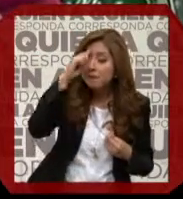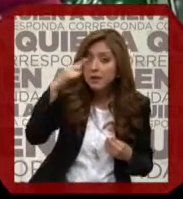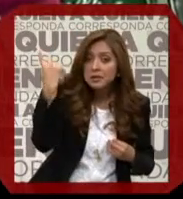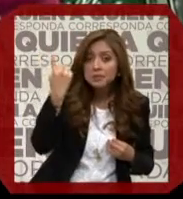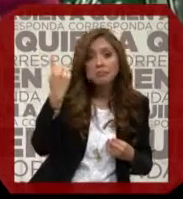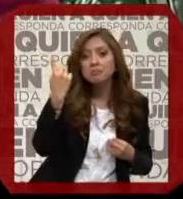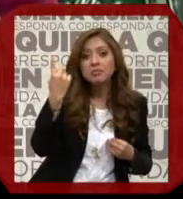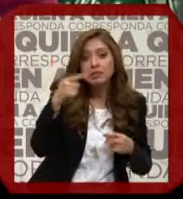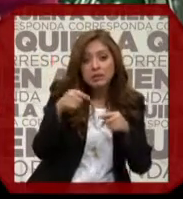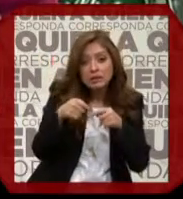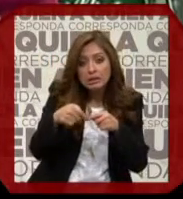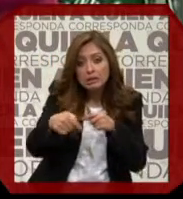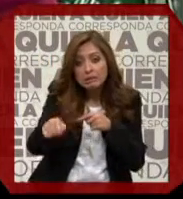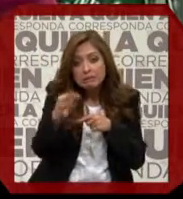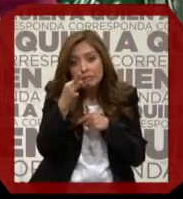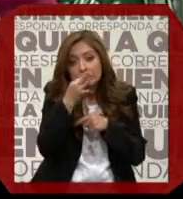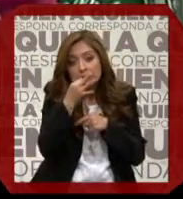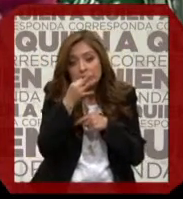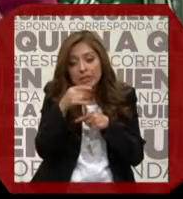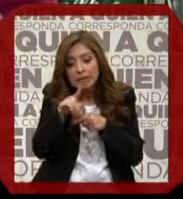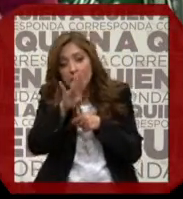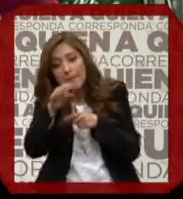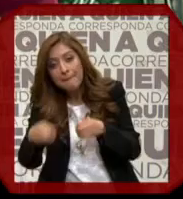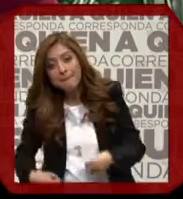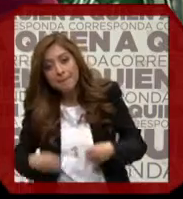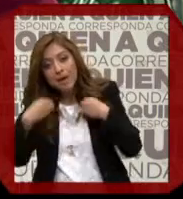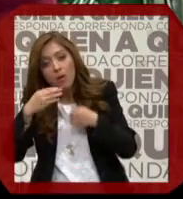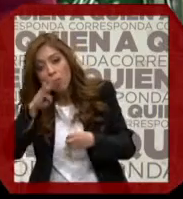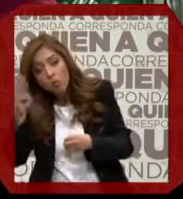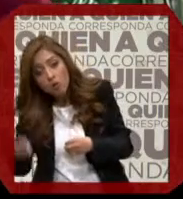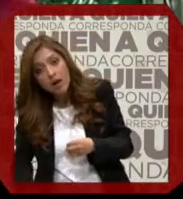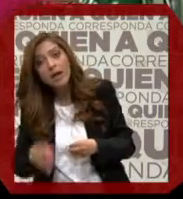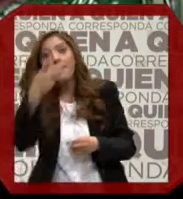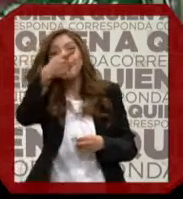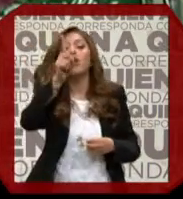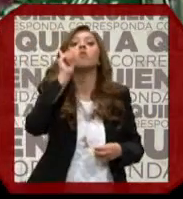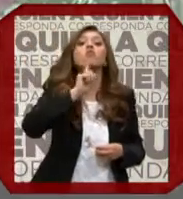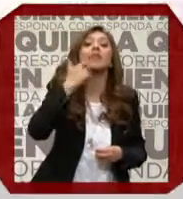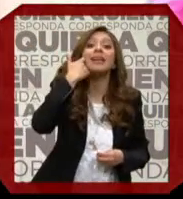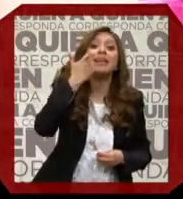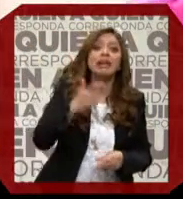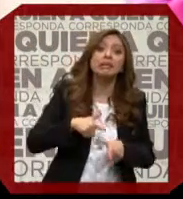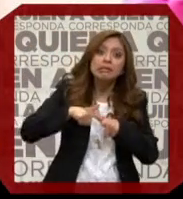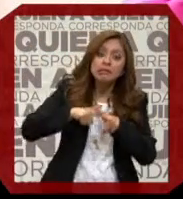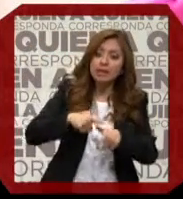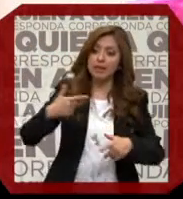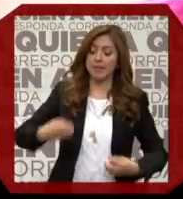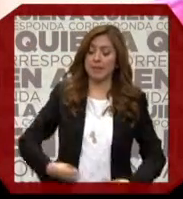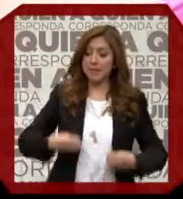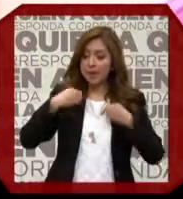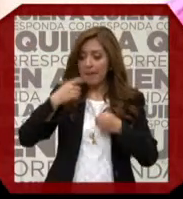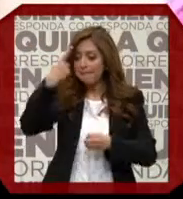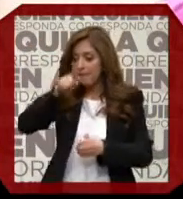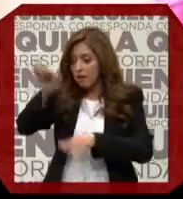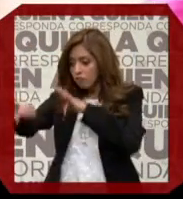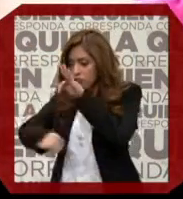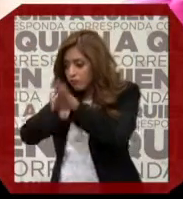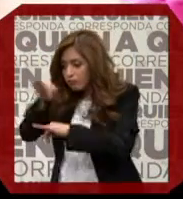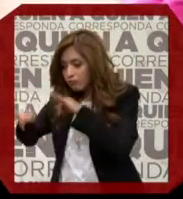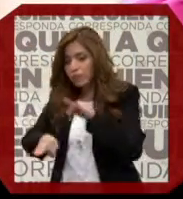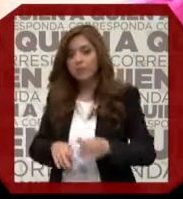en la delgada línea entre la vida y la muerte, pero quiere seguir viviendo para poder ver crecer a sus hijos. Ella ha pasado por